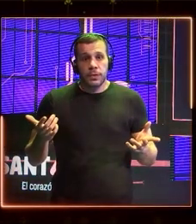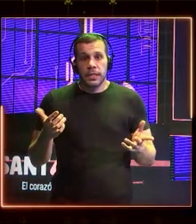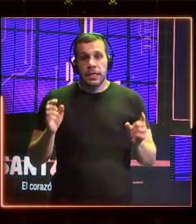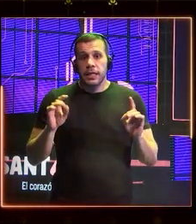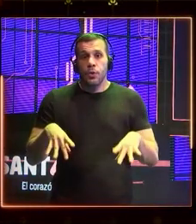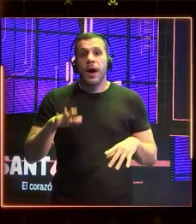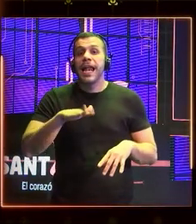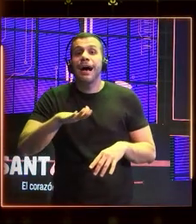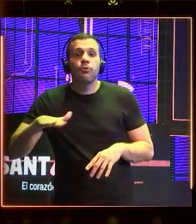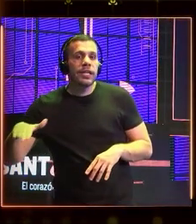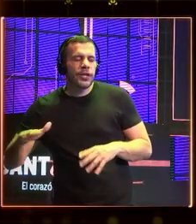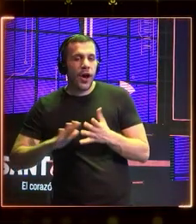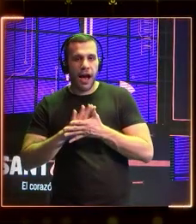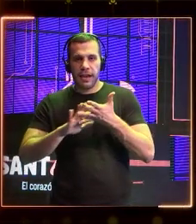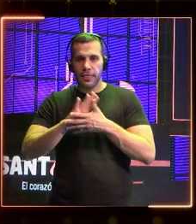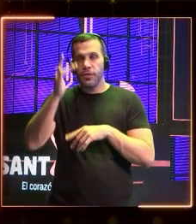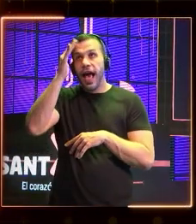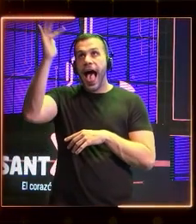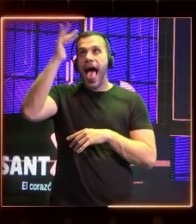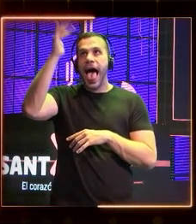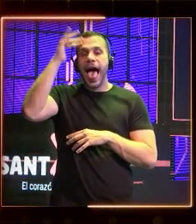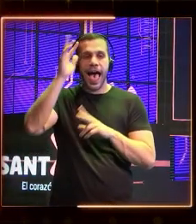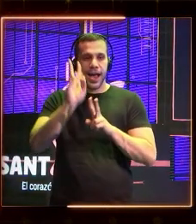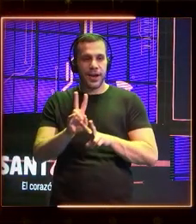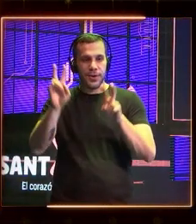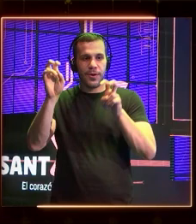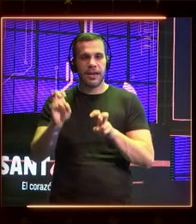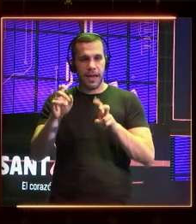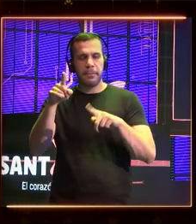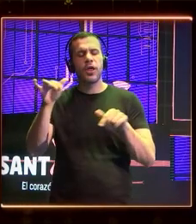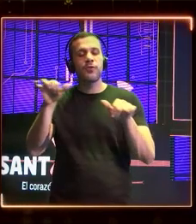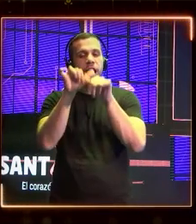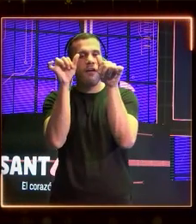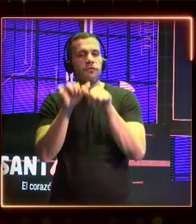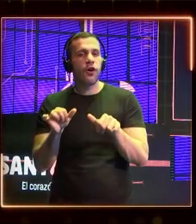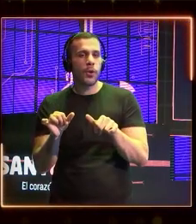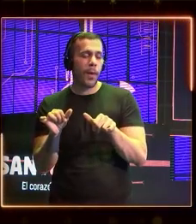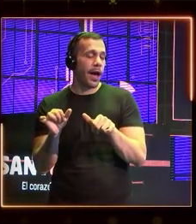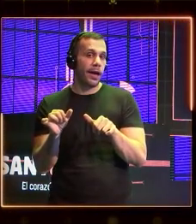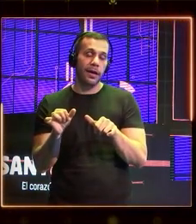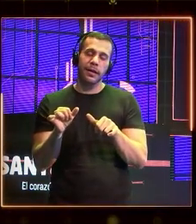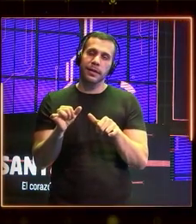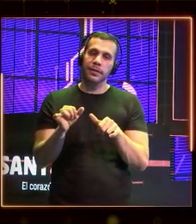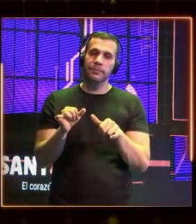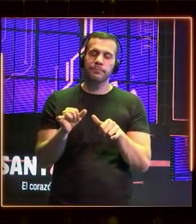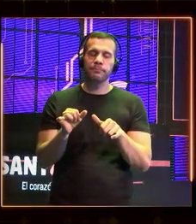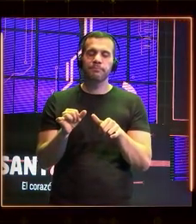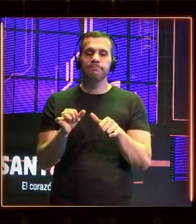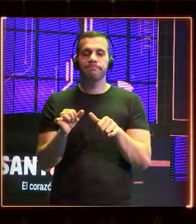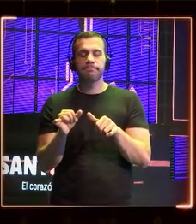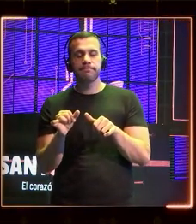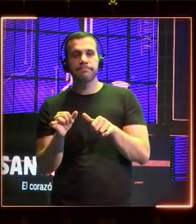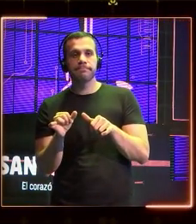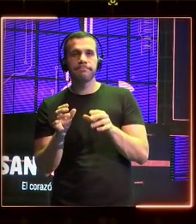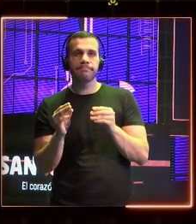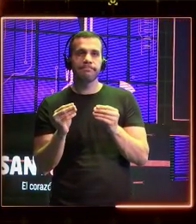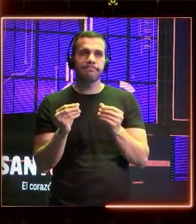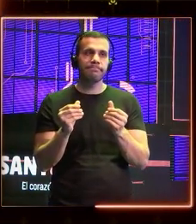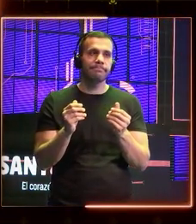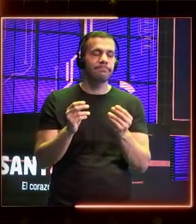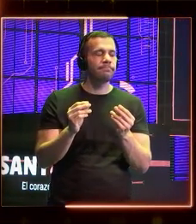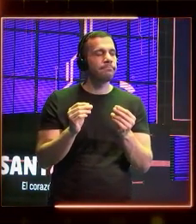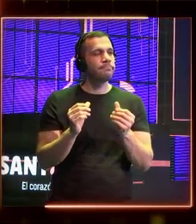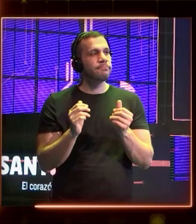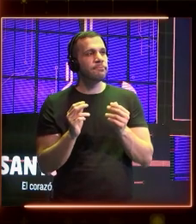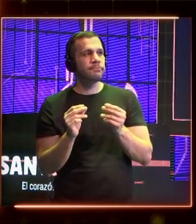hablando de una ilusión nueva pero de una forma muy muy muy muy eem no sé